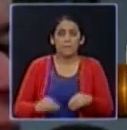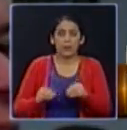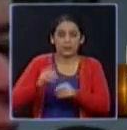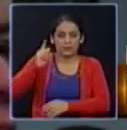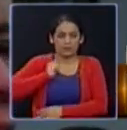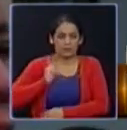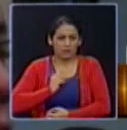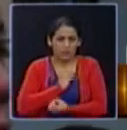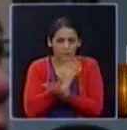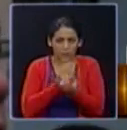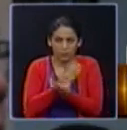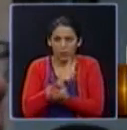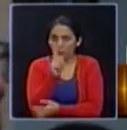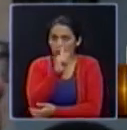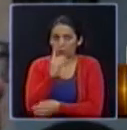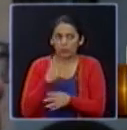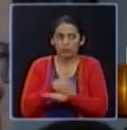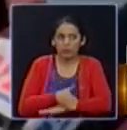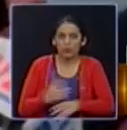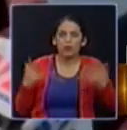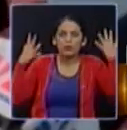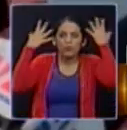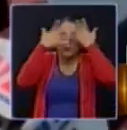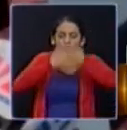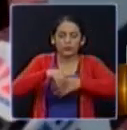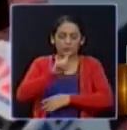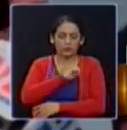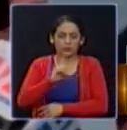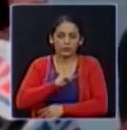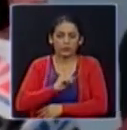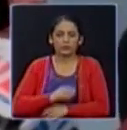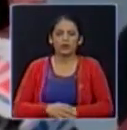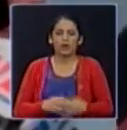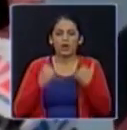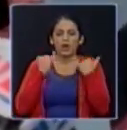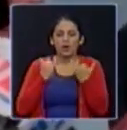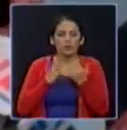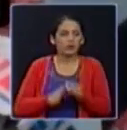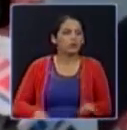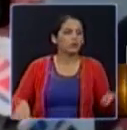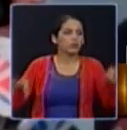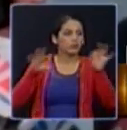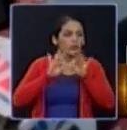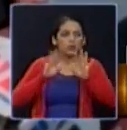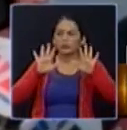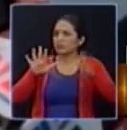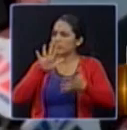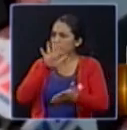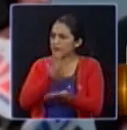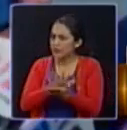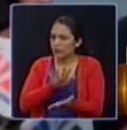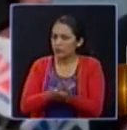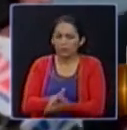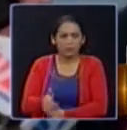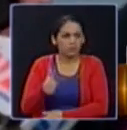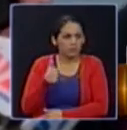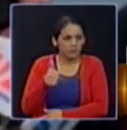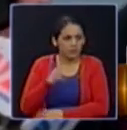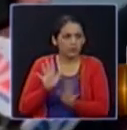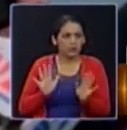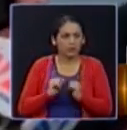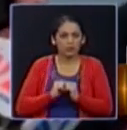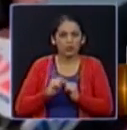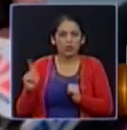detalles ante las inquietudes de la prensa. Debemos reaccionar de una forma correcta dentro del derecho.